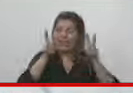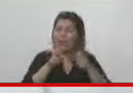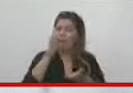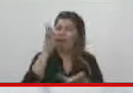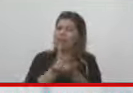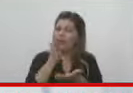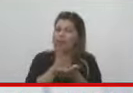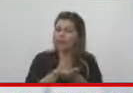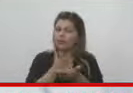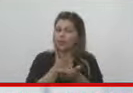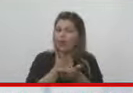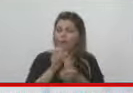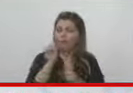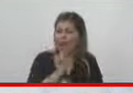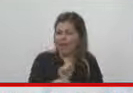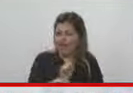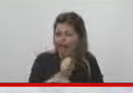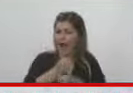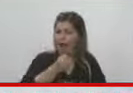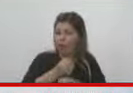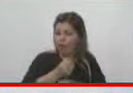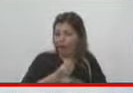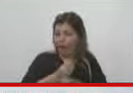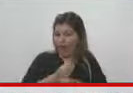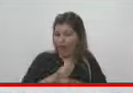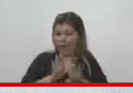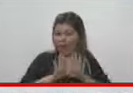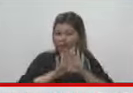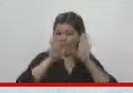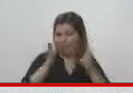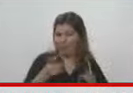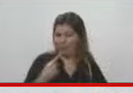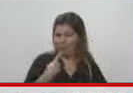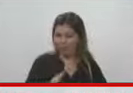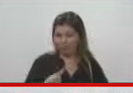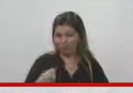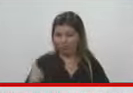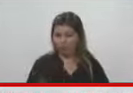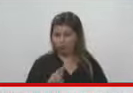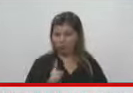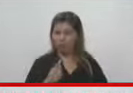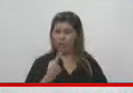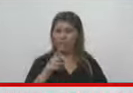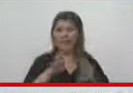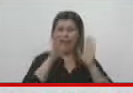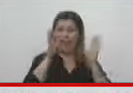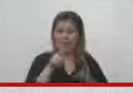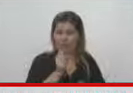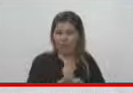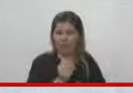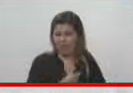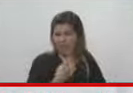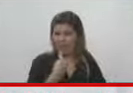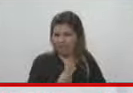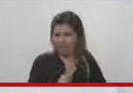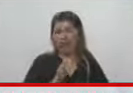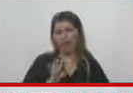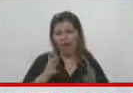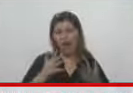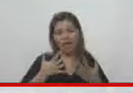penal laboral. Lo dice la Cámara, no lo decimos nosotros, lo dice la Cámara. Pero además todos